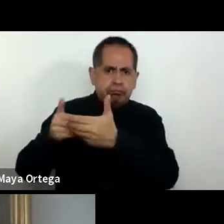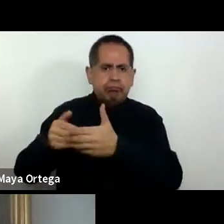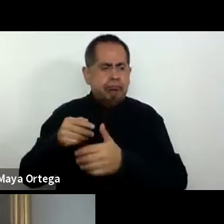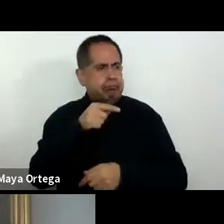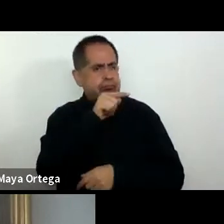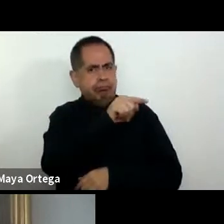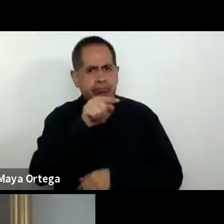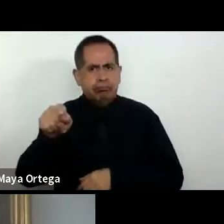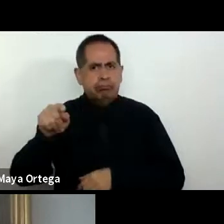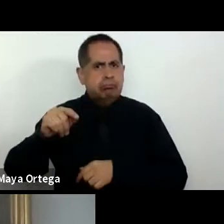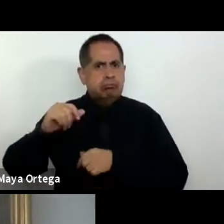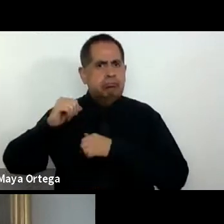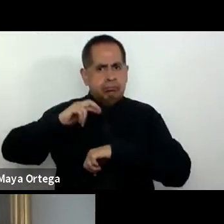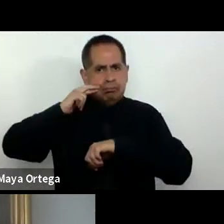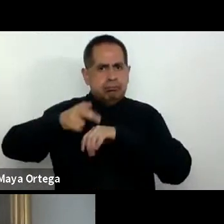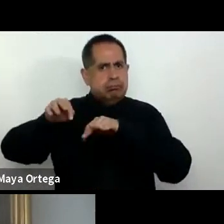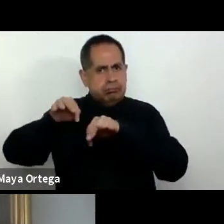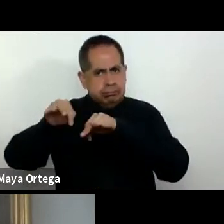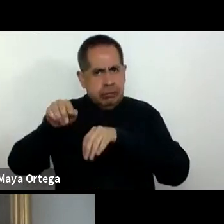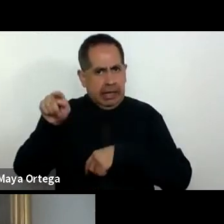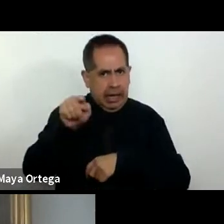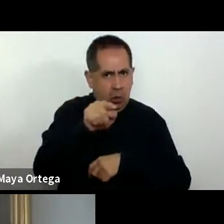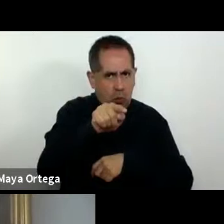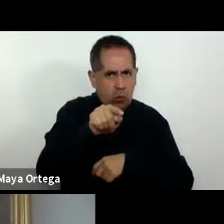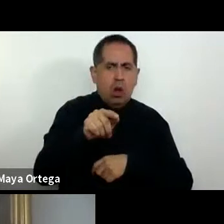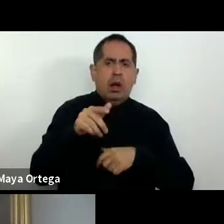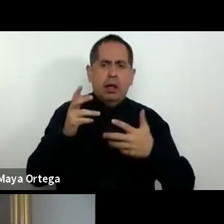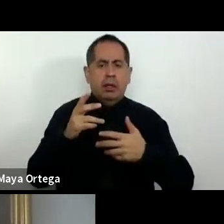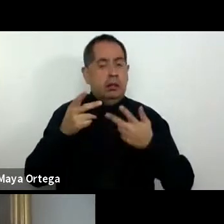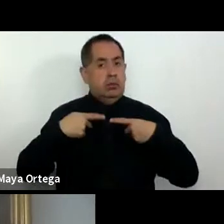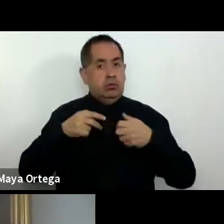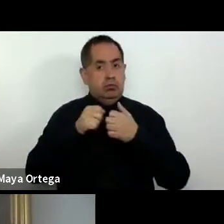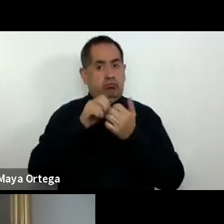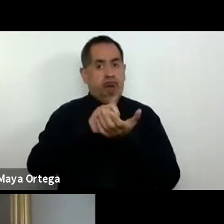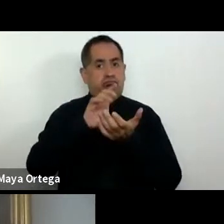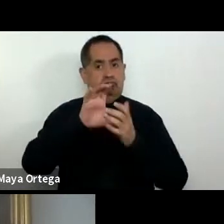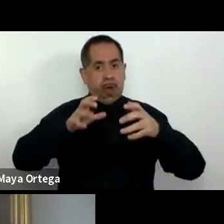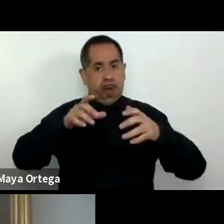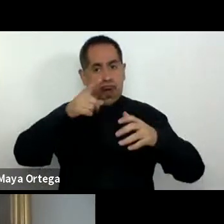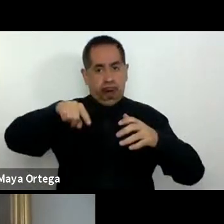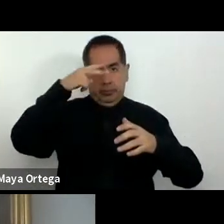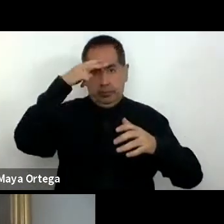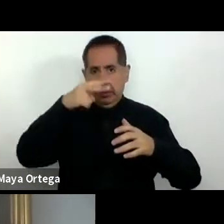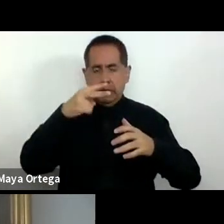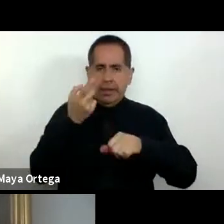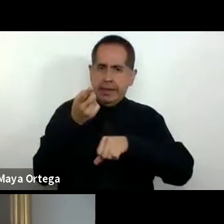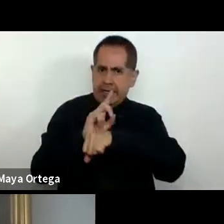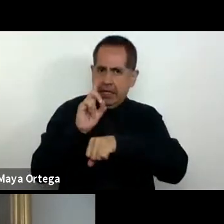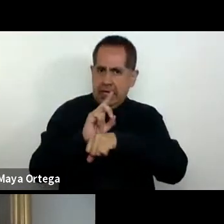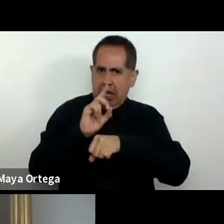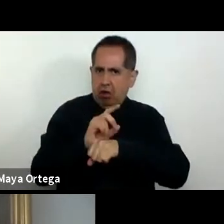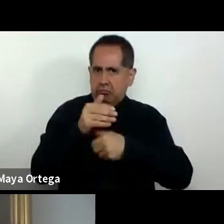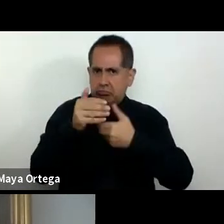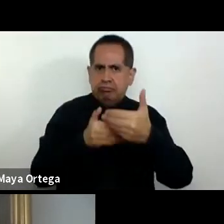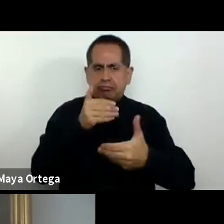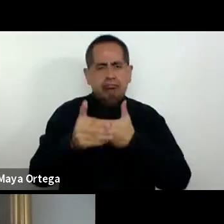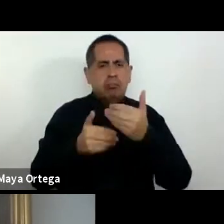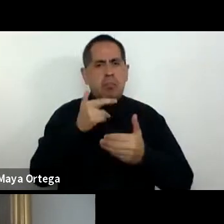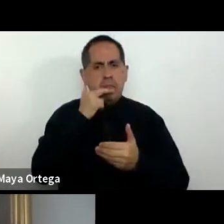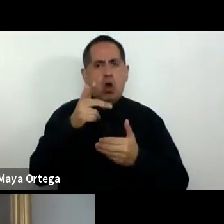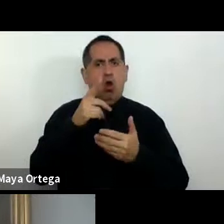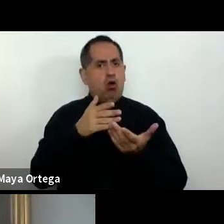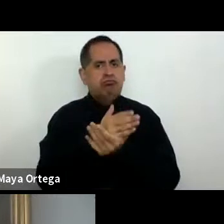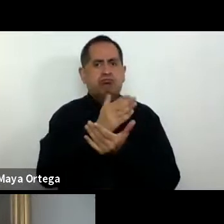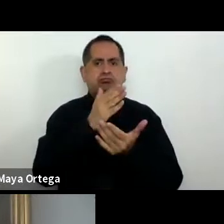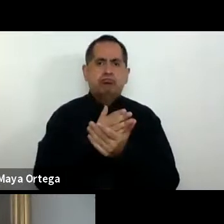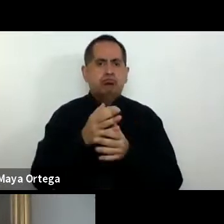su trinchera, para que las personas con discapacidad en México cada día tengan un acceso